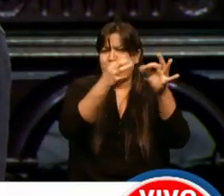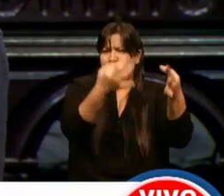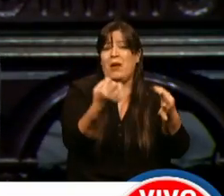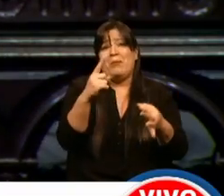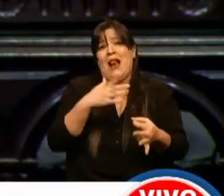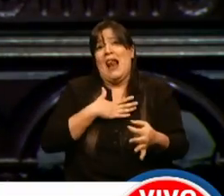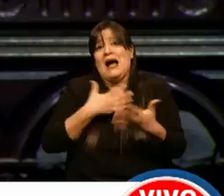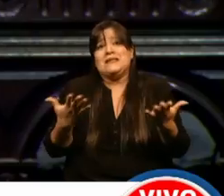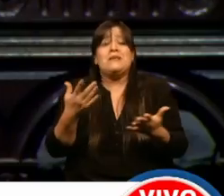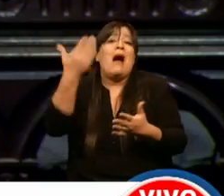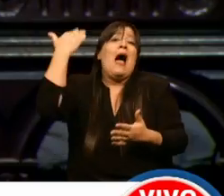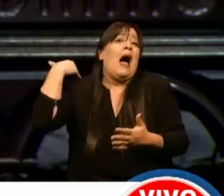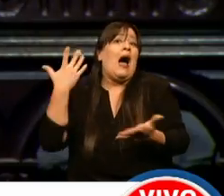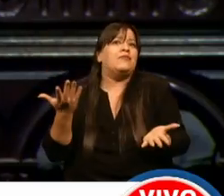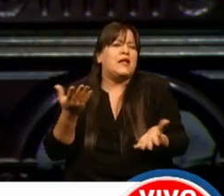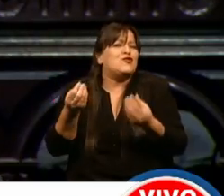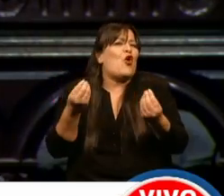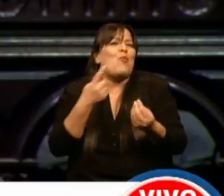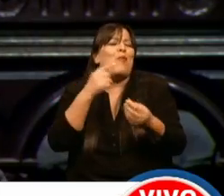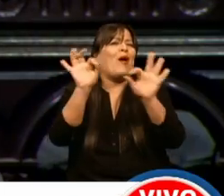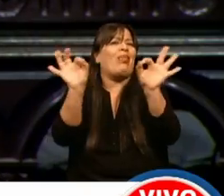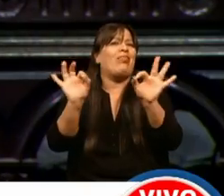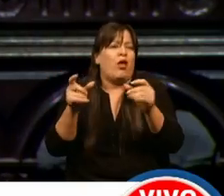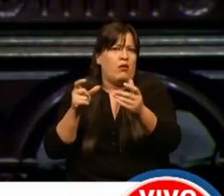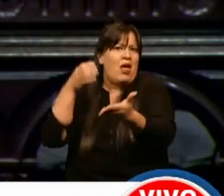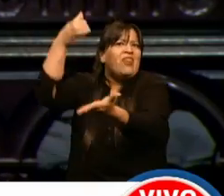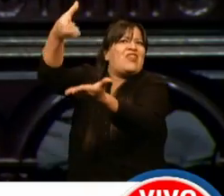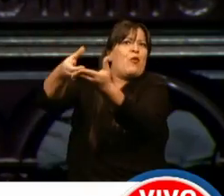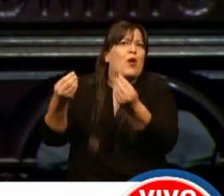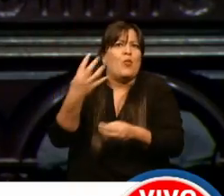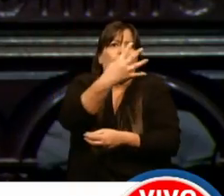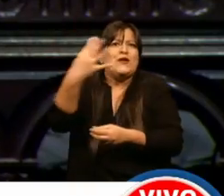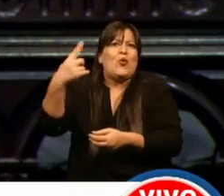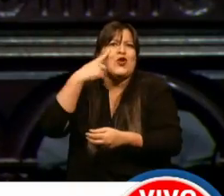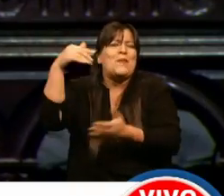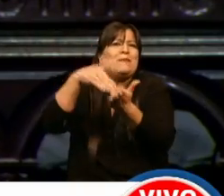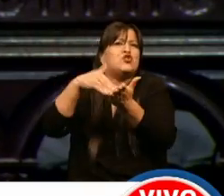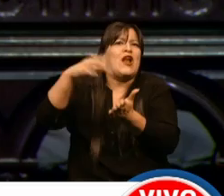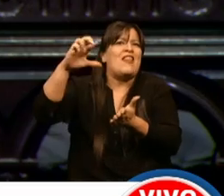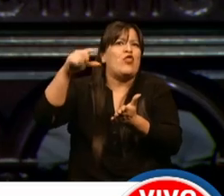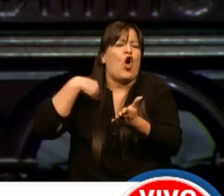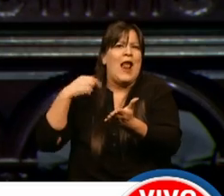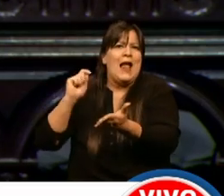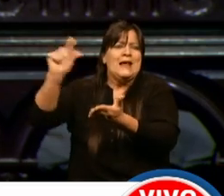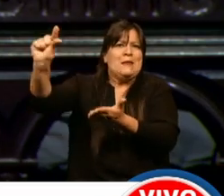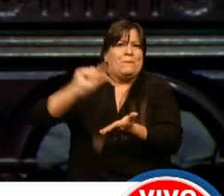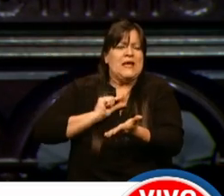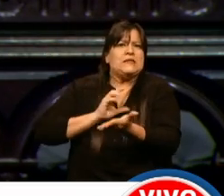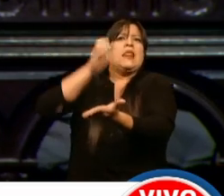una pena que no se lo han preguntado cómo íbamos a devolver los 44 mil millones de dólares del fondo monetario